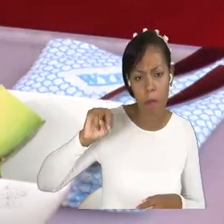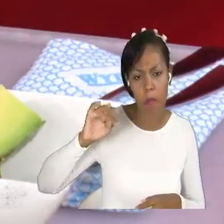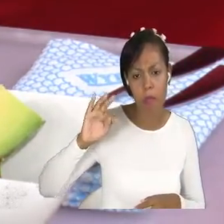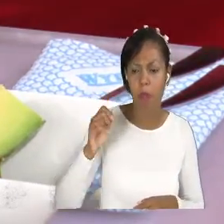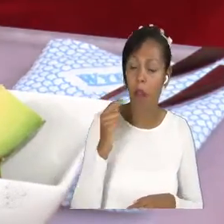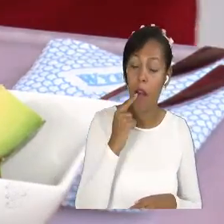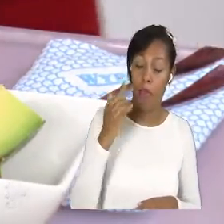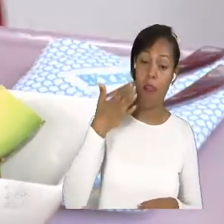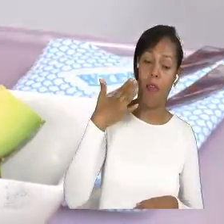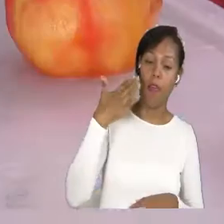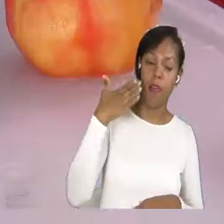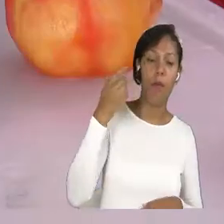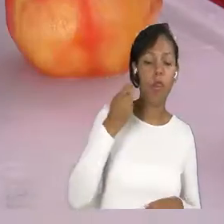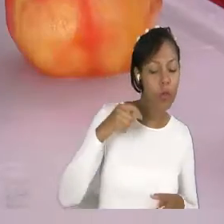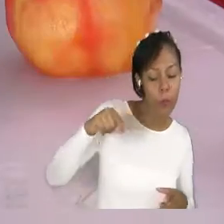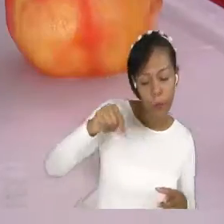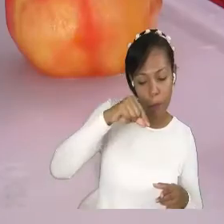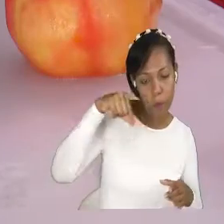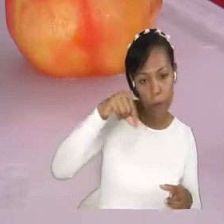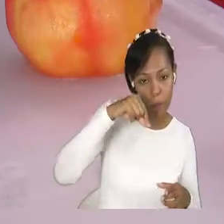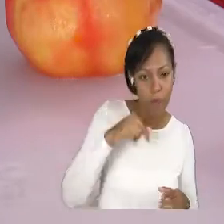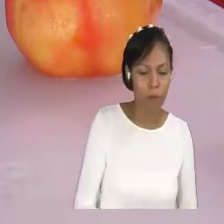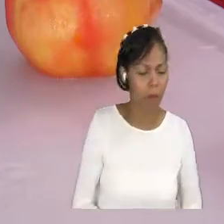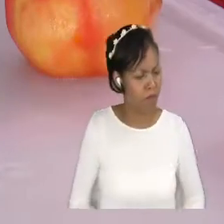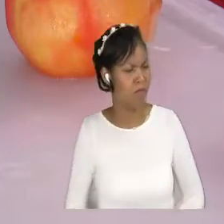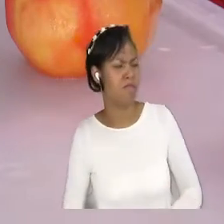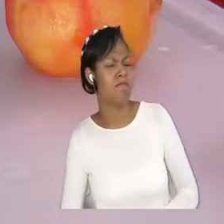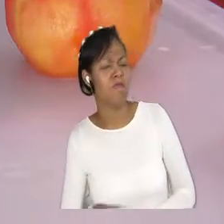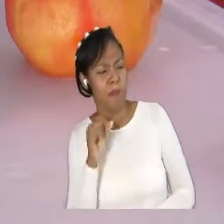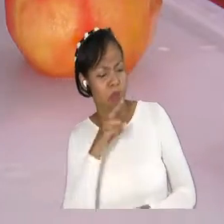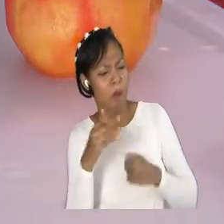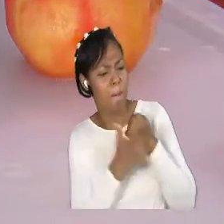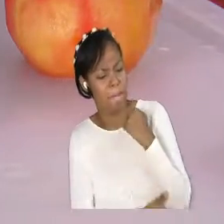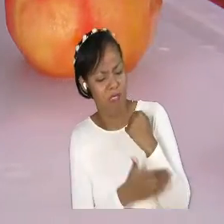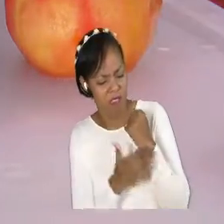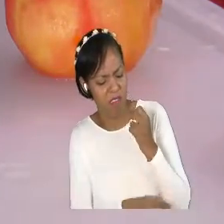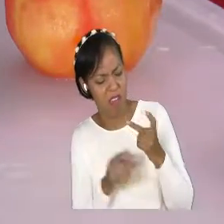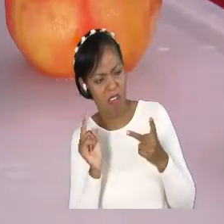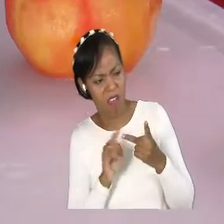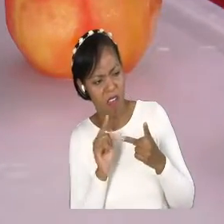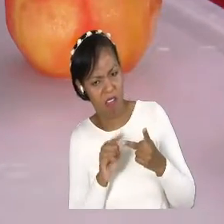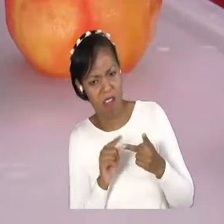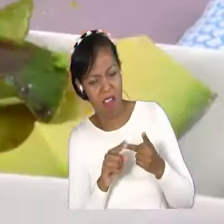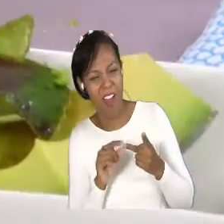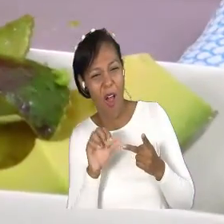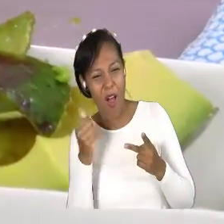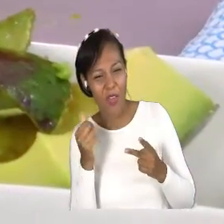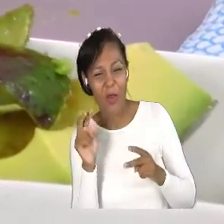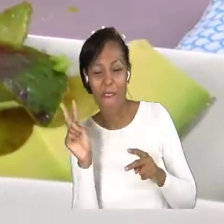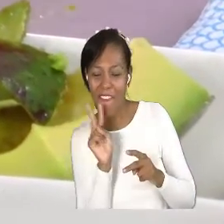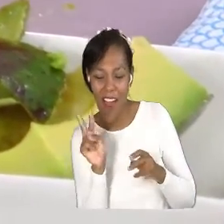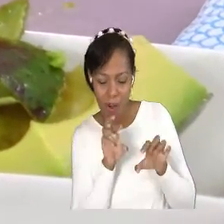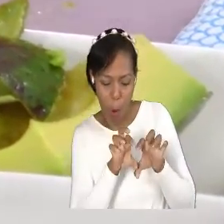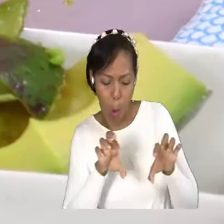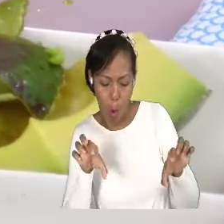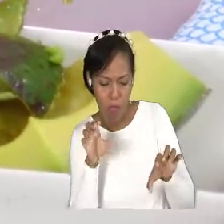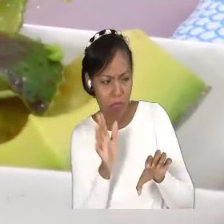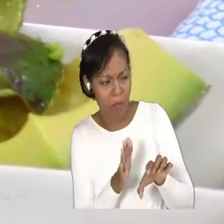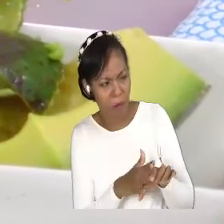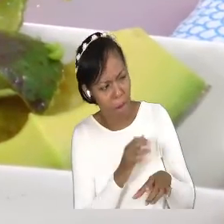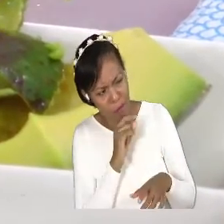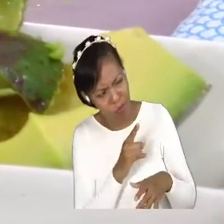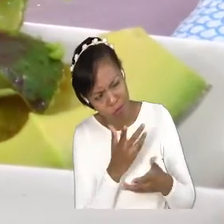junto con la piña. Sí, la idea es que se hacen. El calabacín de pronto es un poquito más grueso,